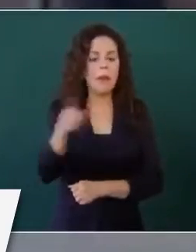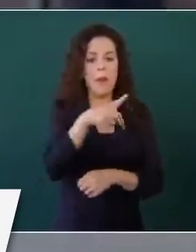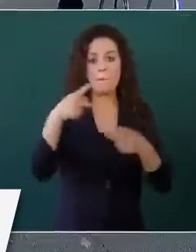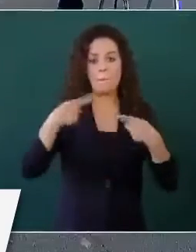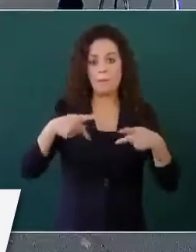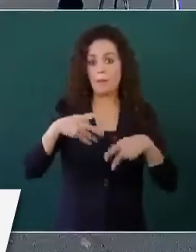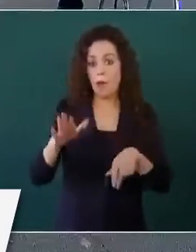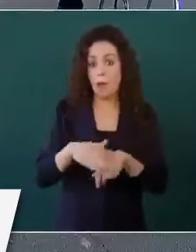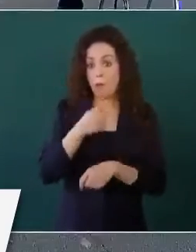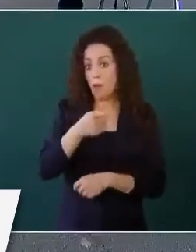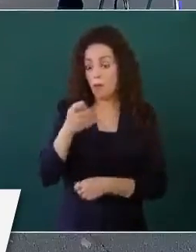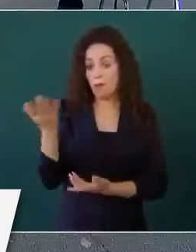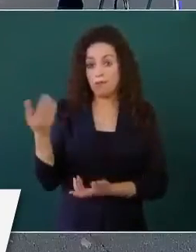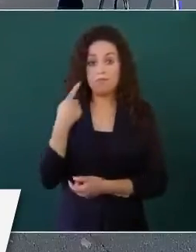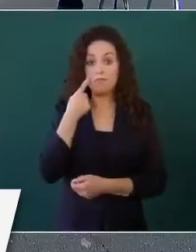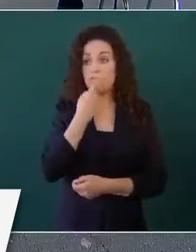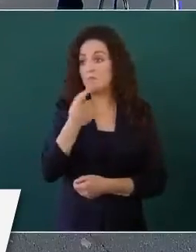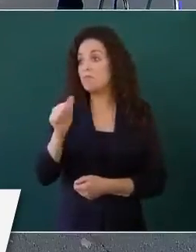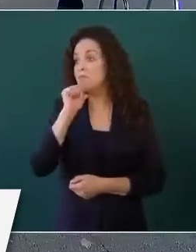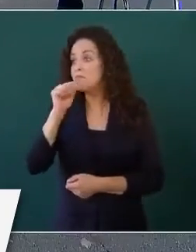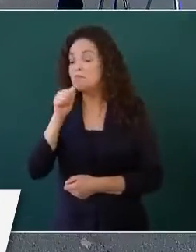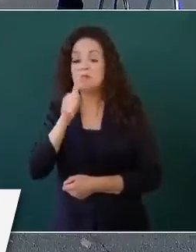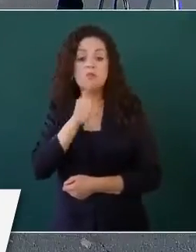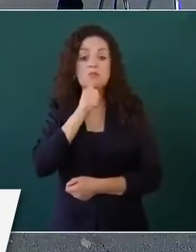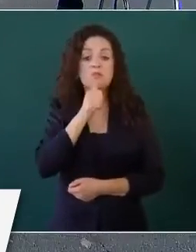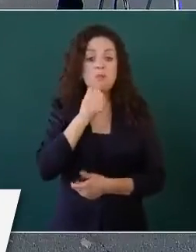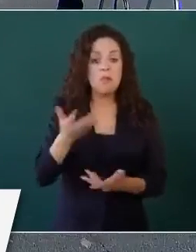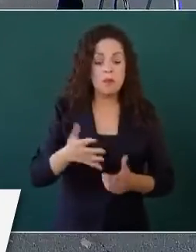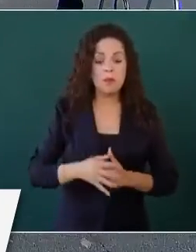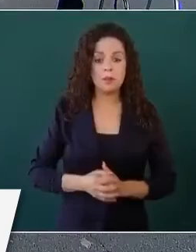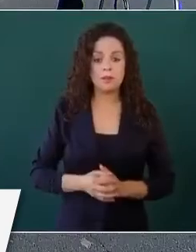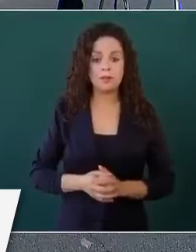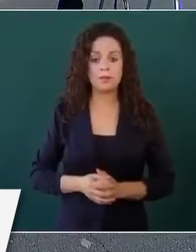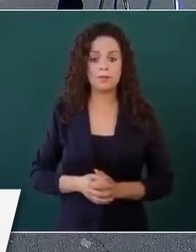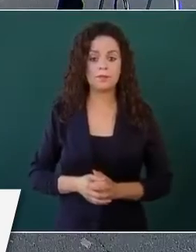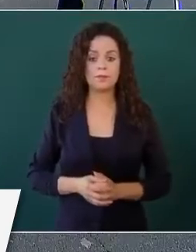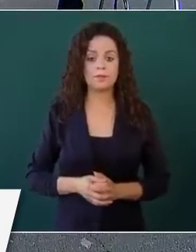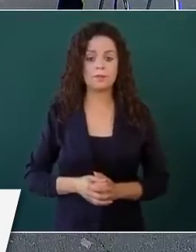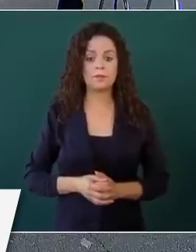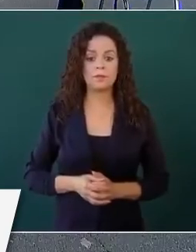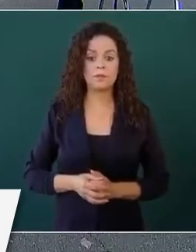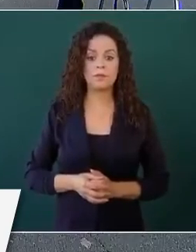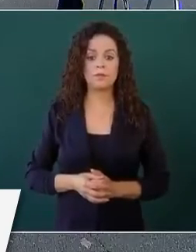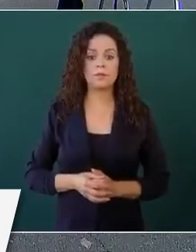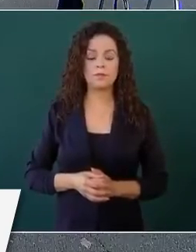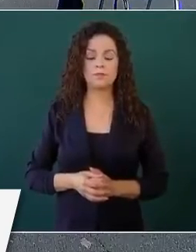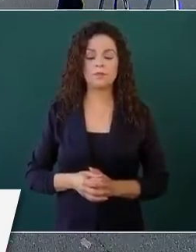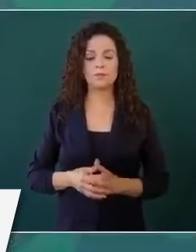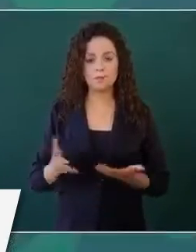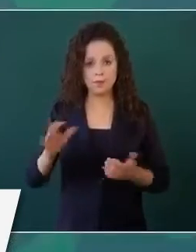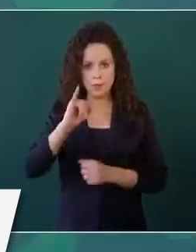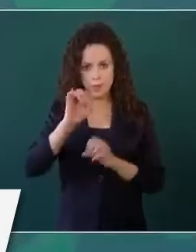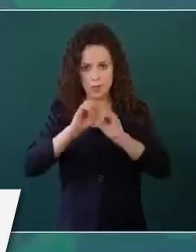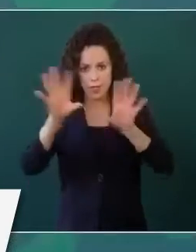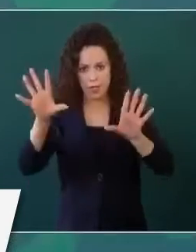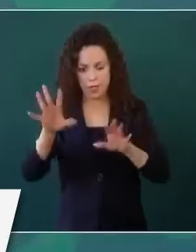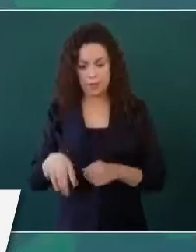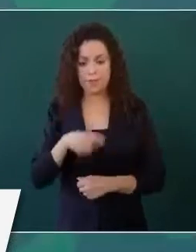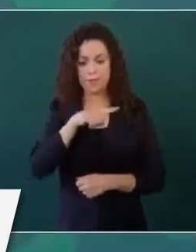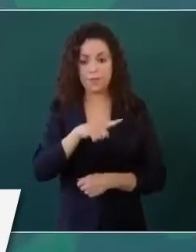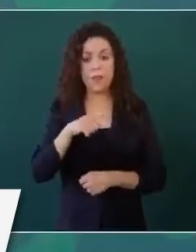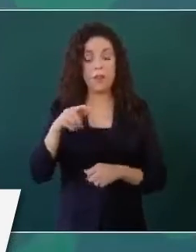todavía no. Es todo, presidente. Sí, mira, acerca de las participaciones, de